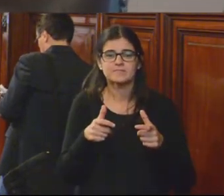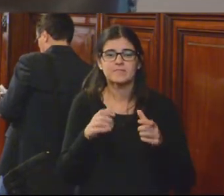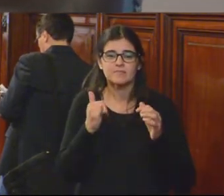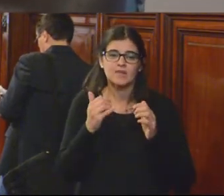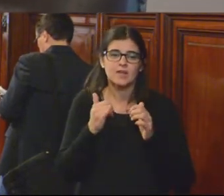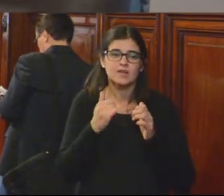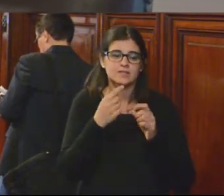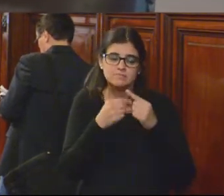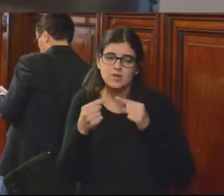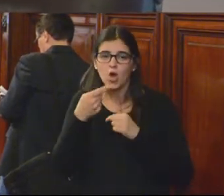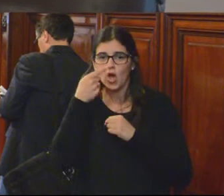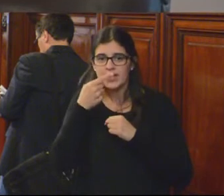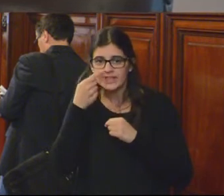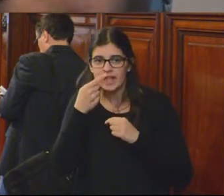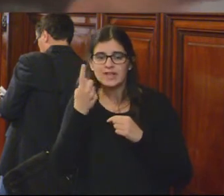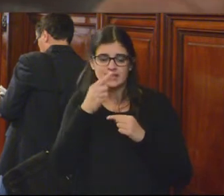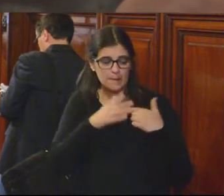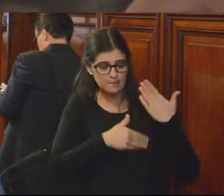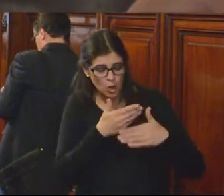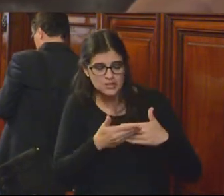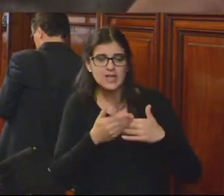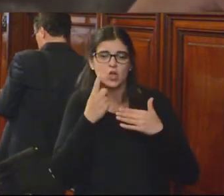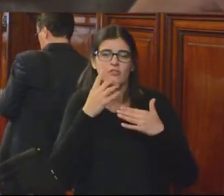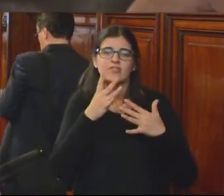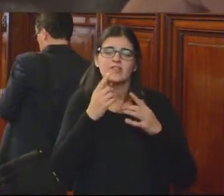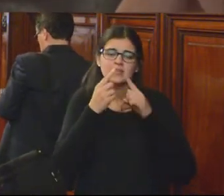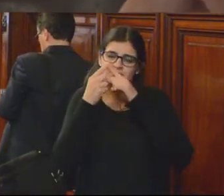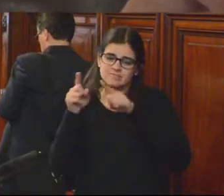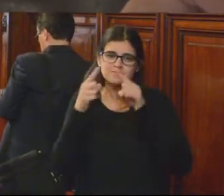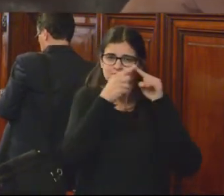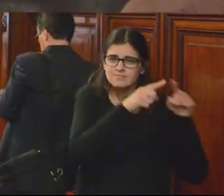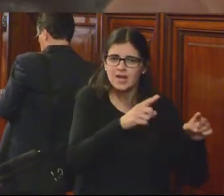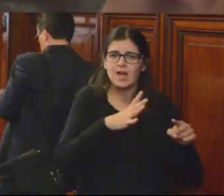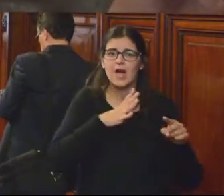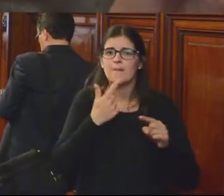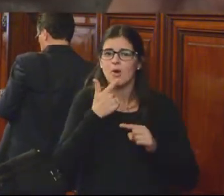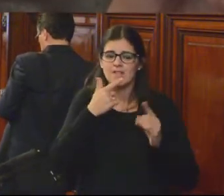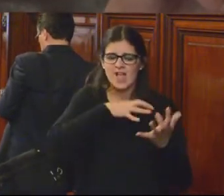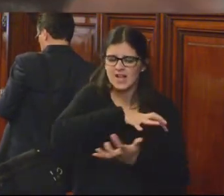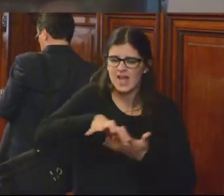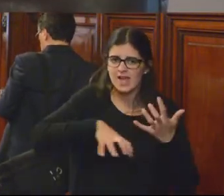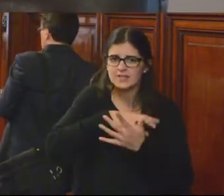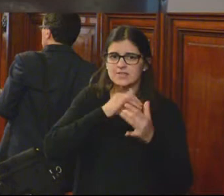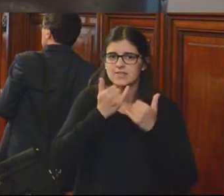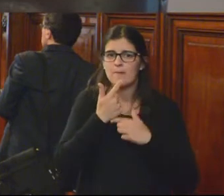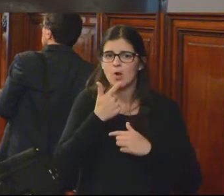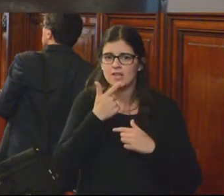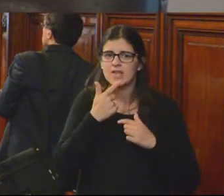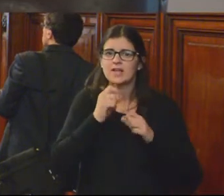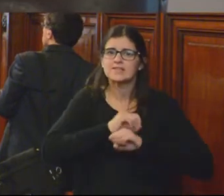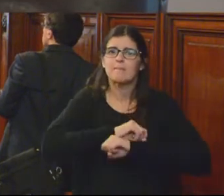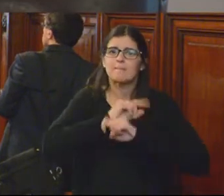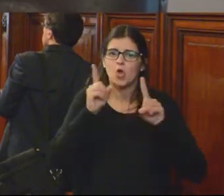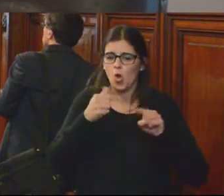especial interés este proceso de polarización política, de crisis política que se agudizó en los